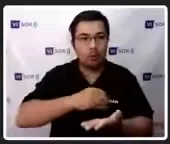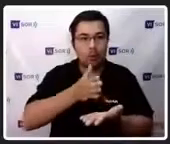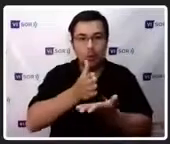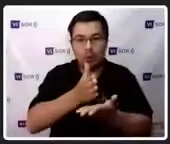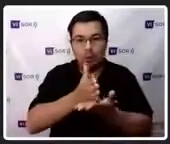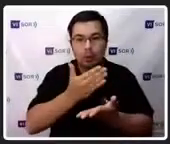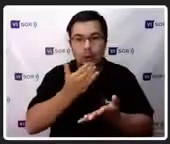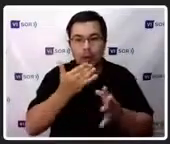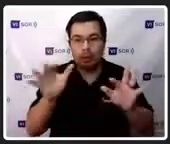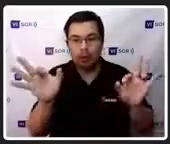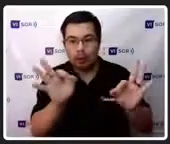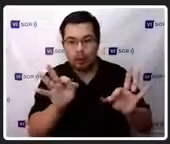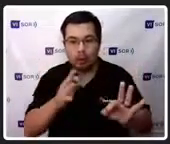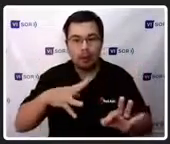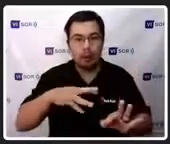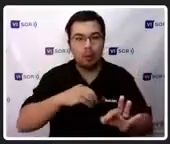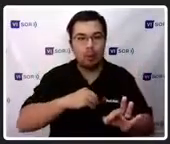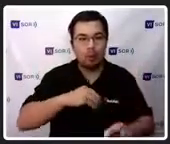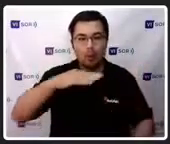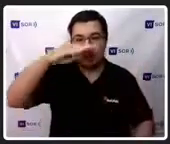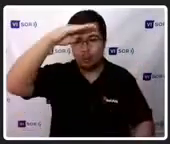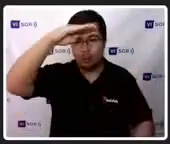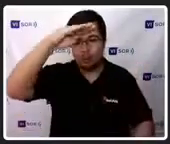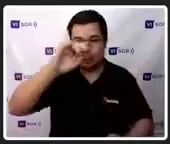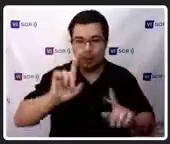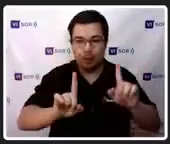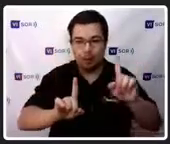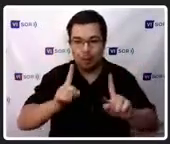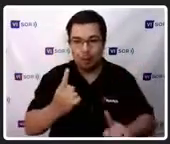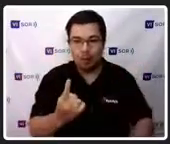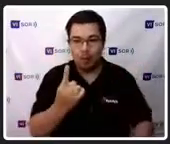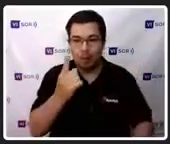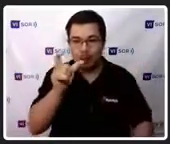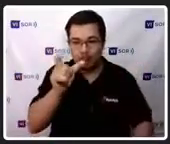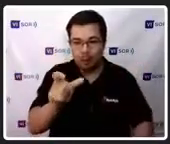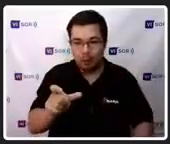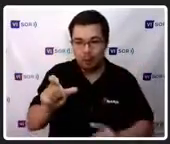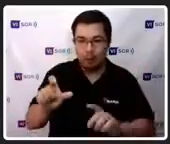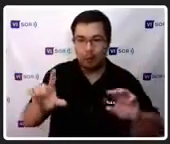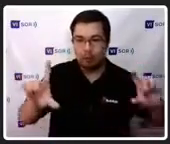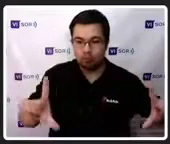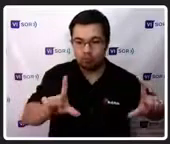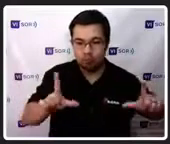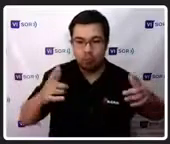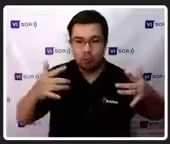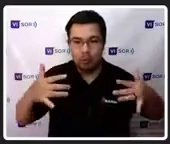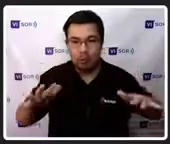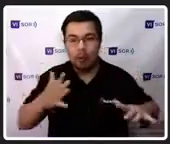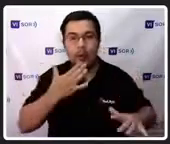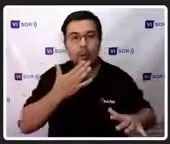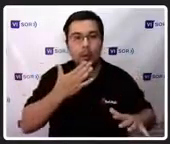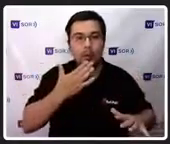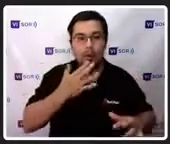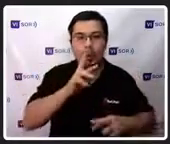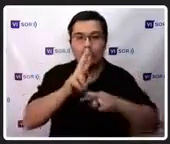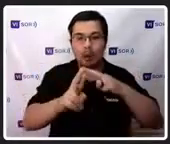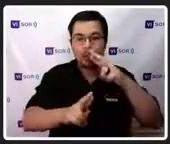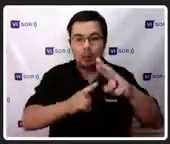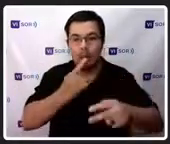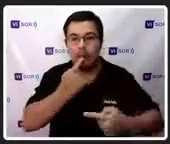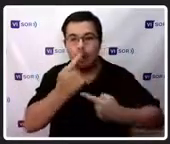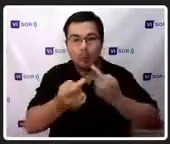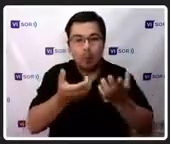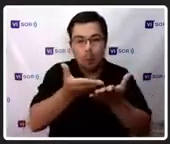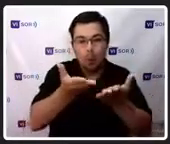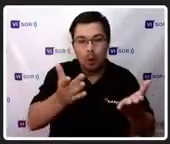de nuestros egresados, de nuestro titulado. Y bueno, y responder las preguntas y las consultas que ustedes tengan, porque